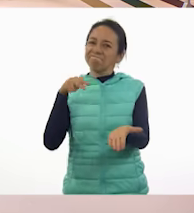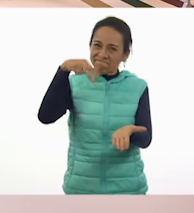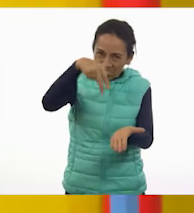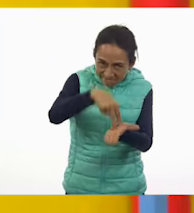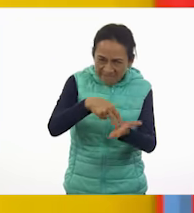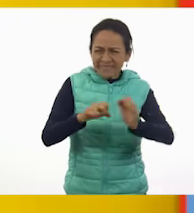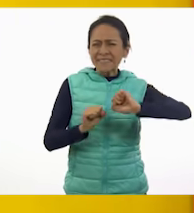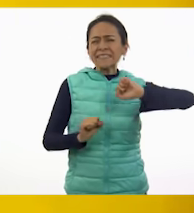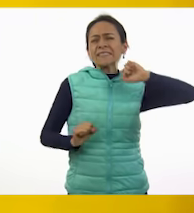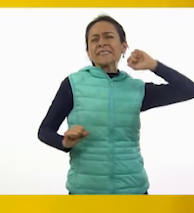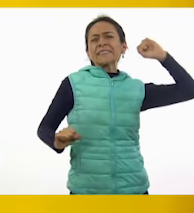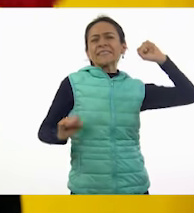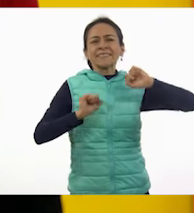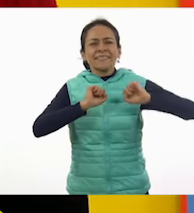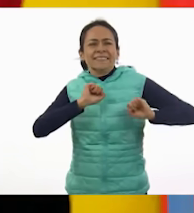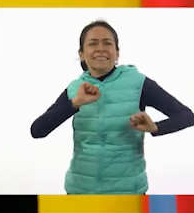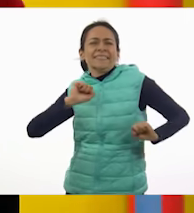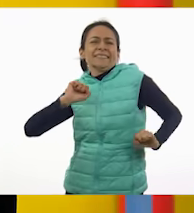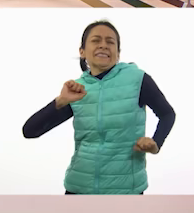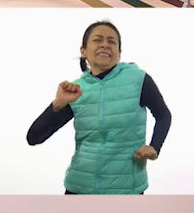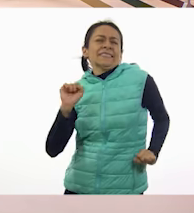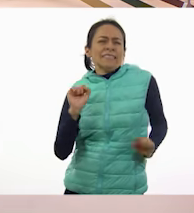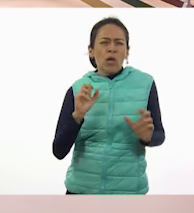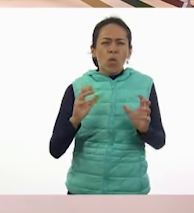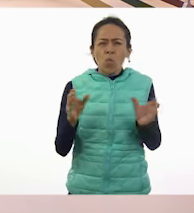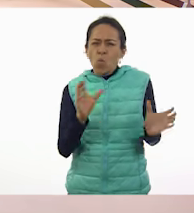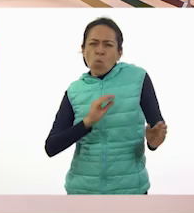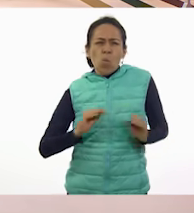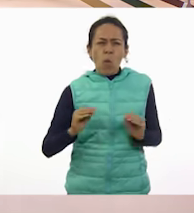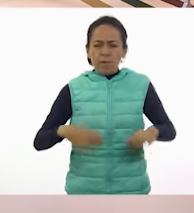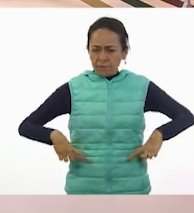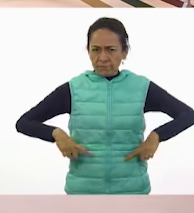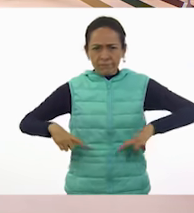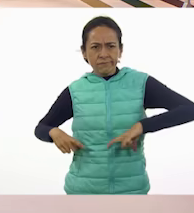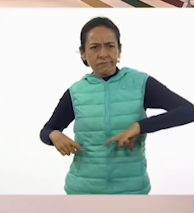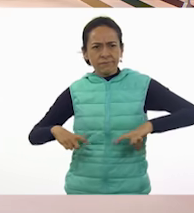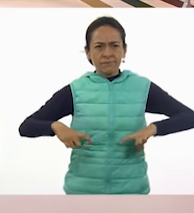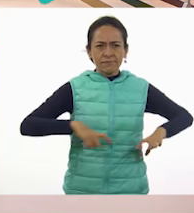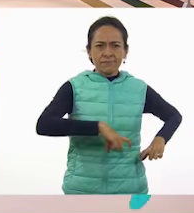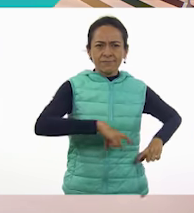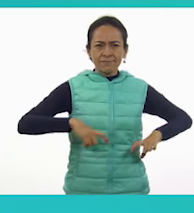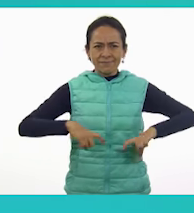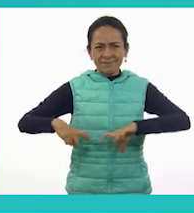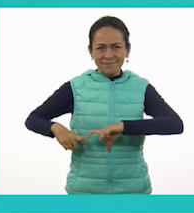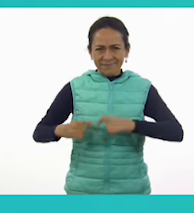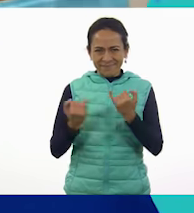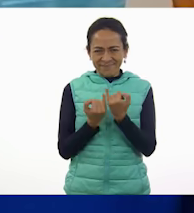¡Toma! Muévete, mueve la cintura. Muévete, salta.